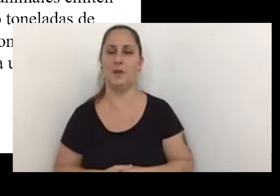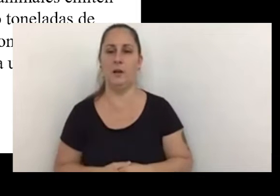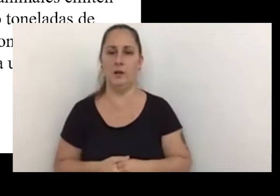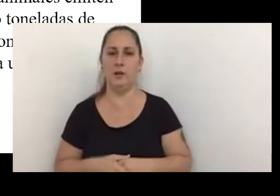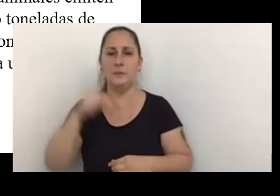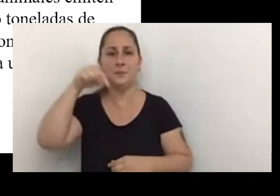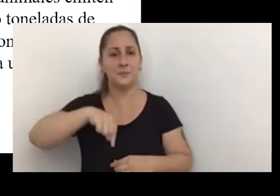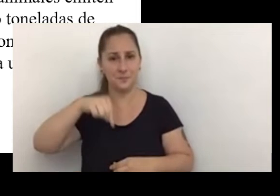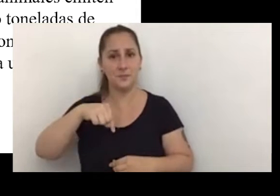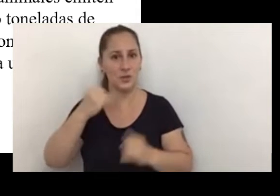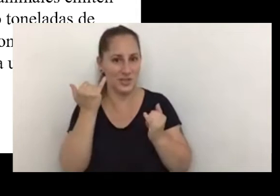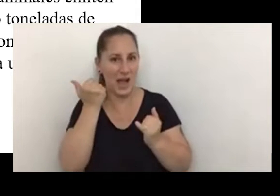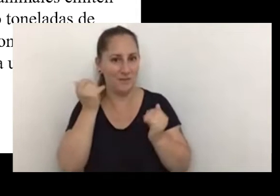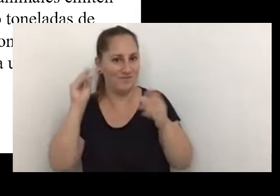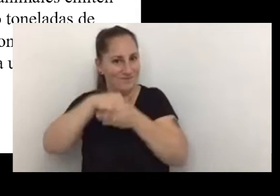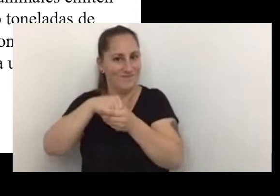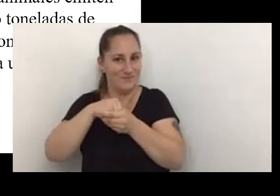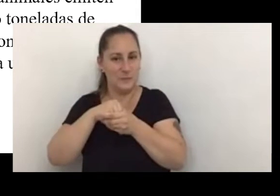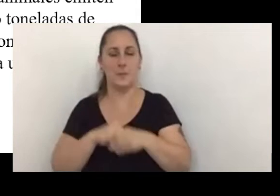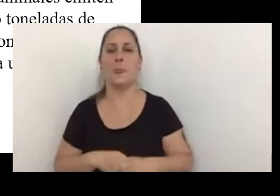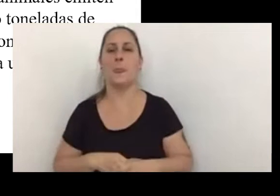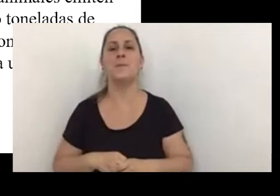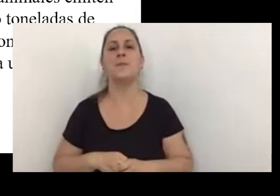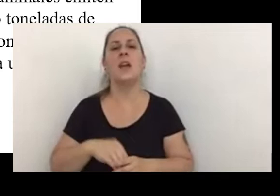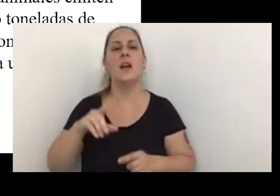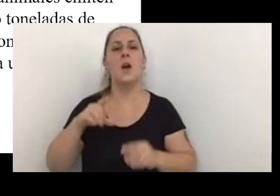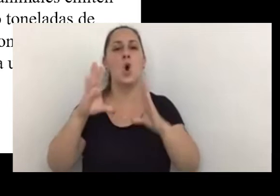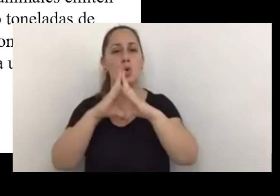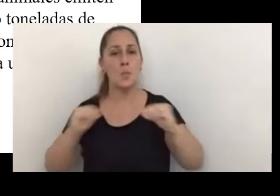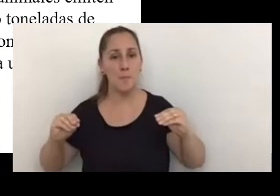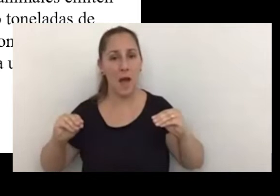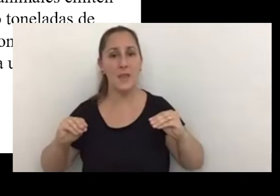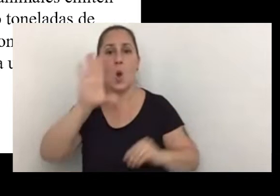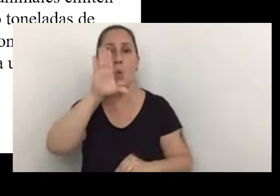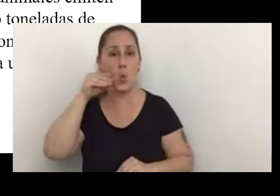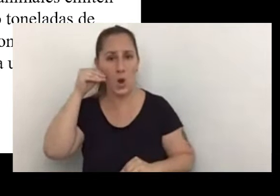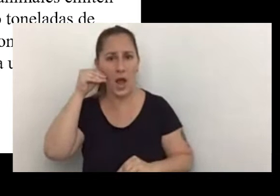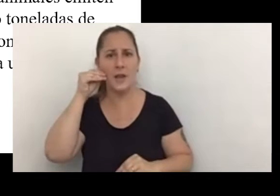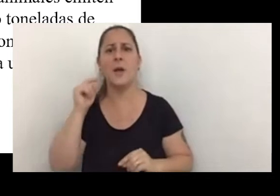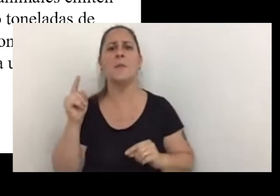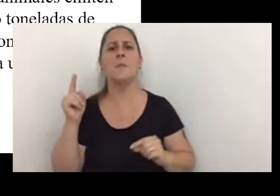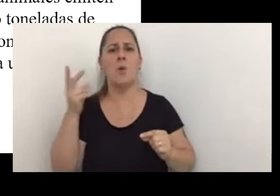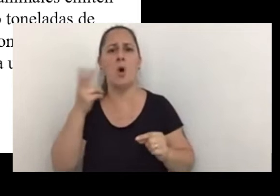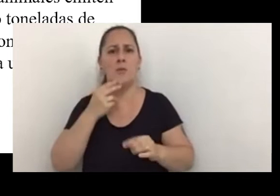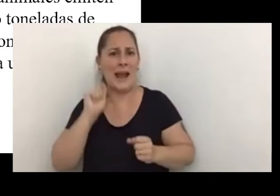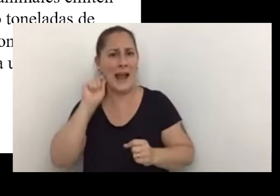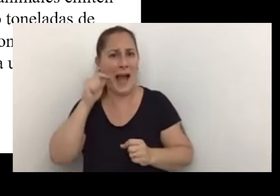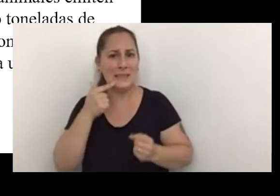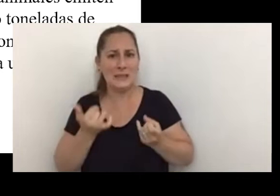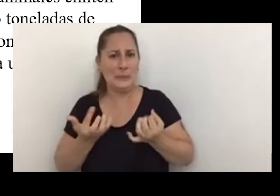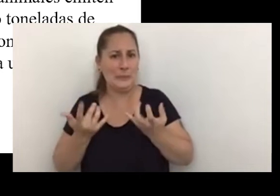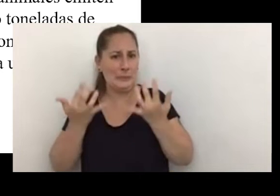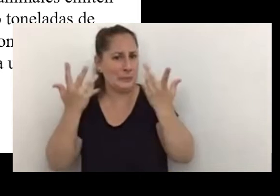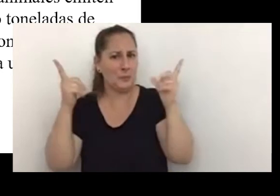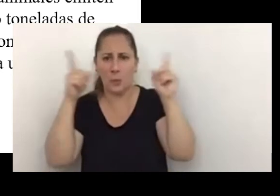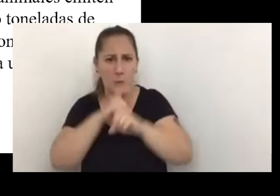esta cuestión. En Rumania y Bulgaria no hacen problema por el aumento de emisiones, enfrentan recortes